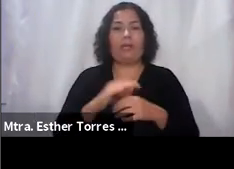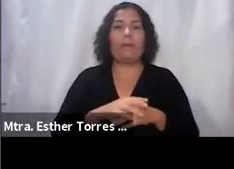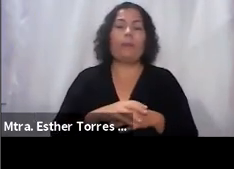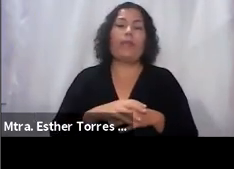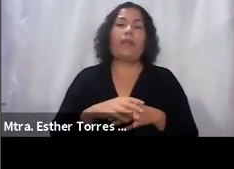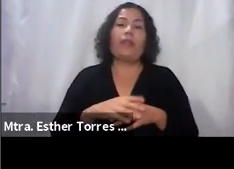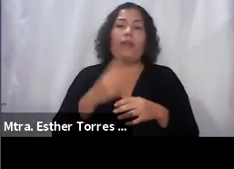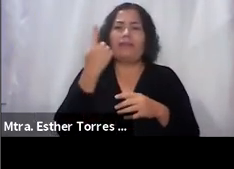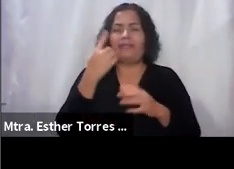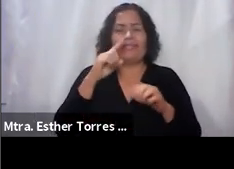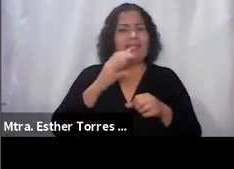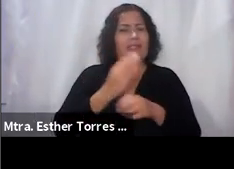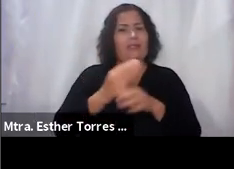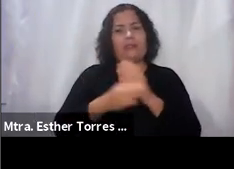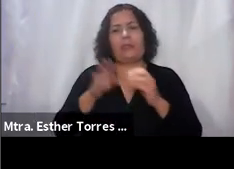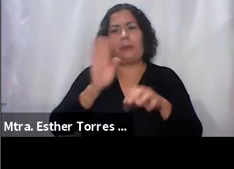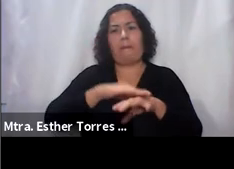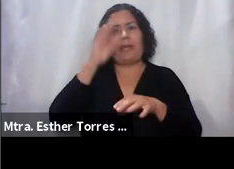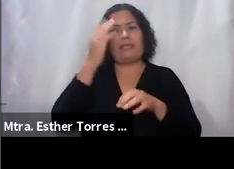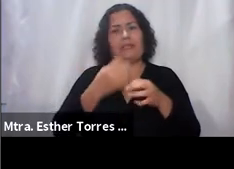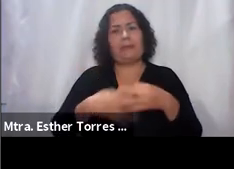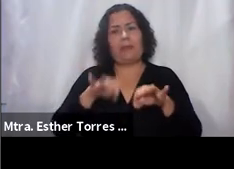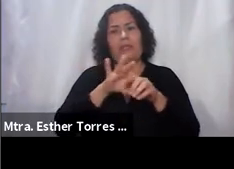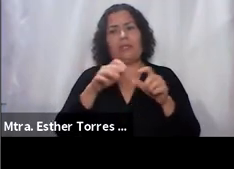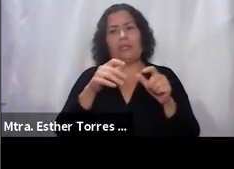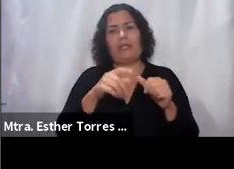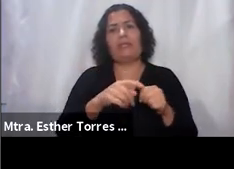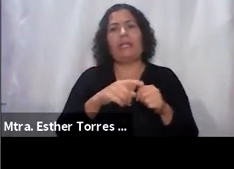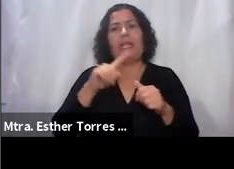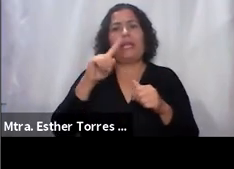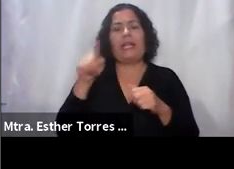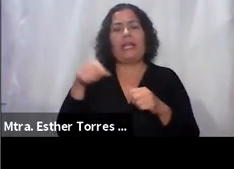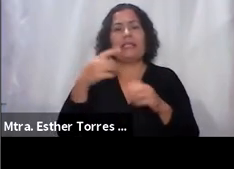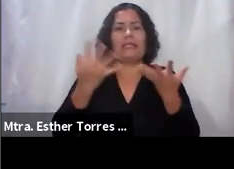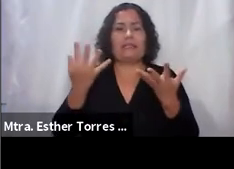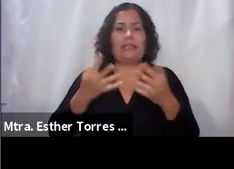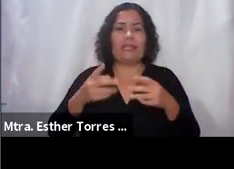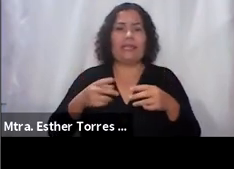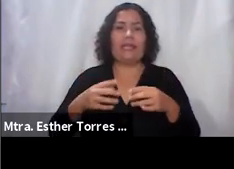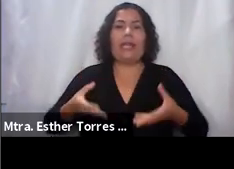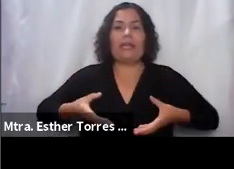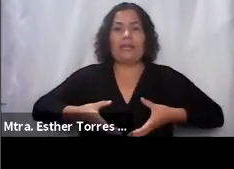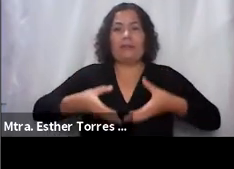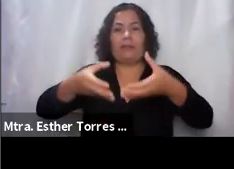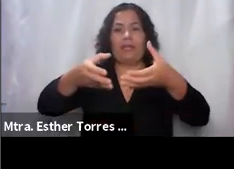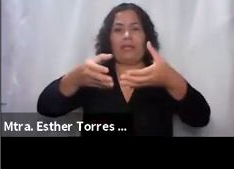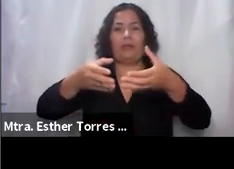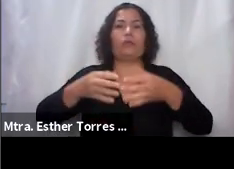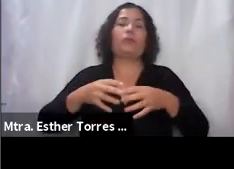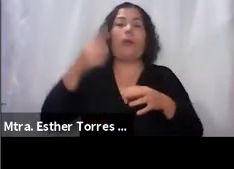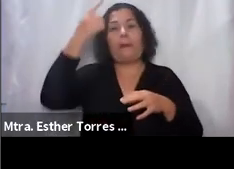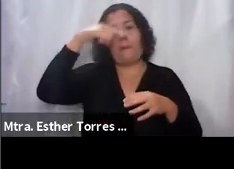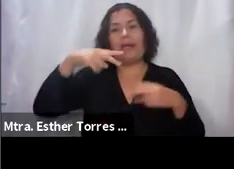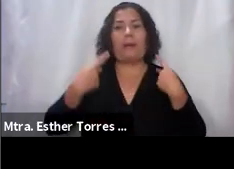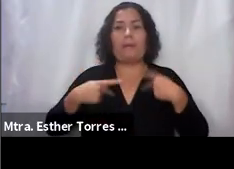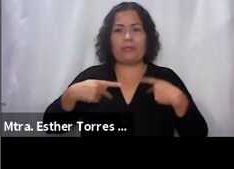es hacer vías emergentes, tanto vías emergentes peatonales como ciclistas. Y